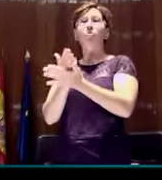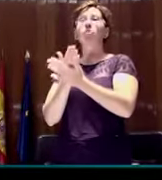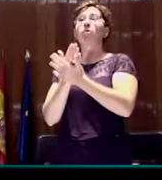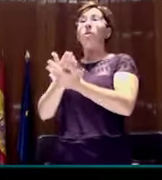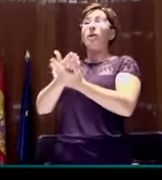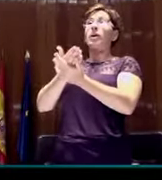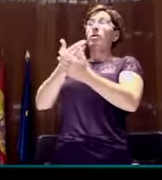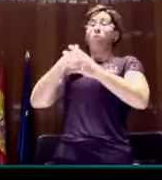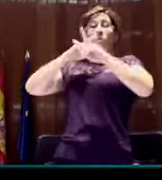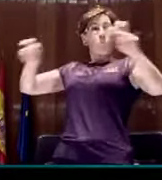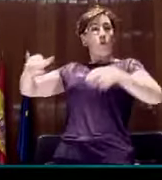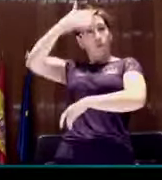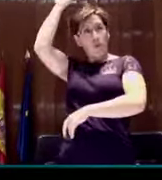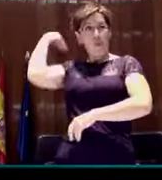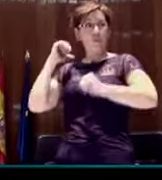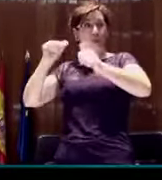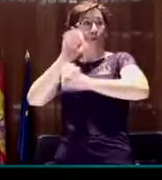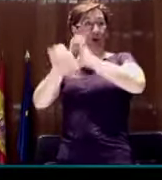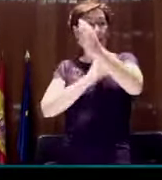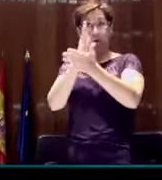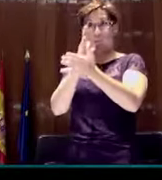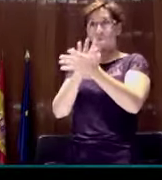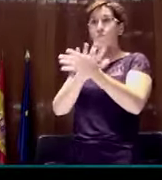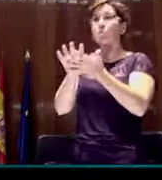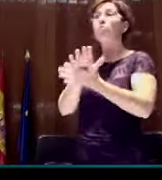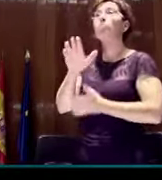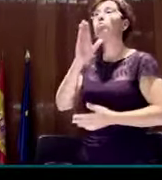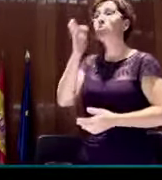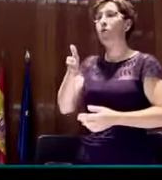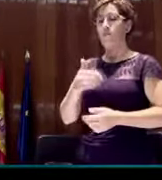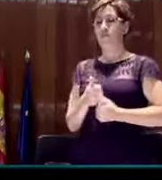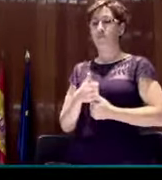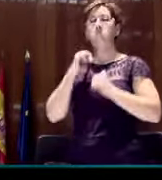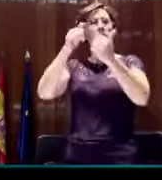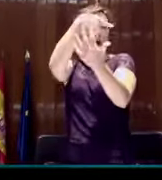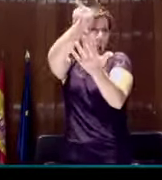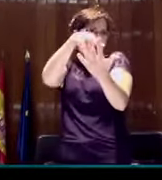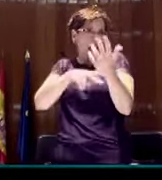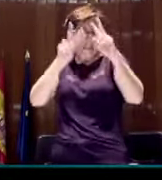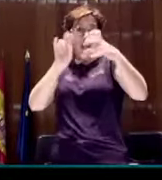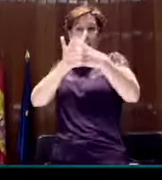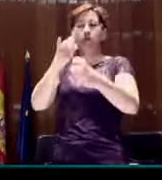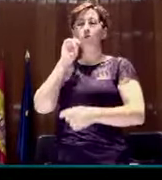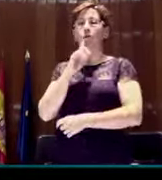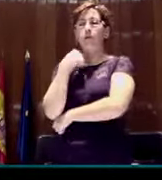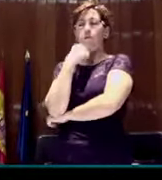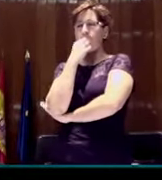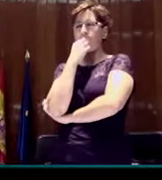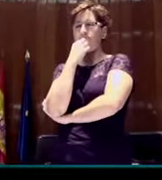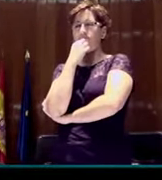yo empecé a organizar cursos de lengua de signos porque en cuanto empecé a leer sobre el tema, yo